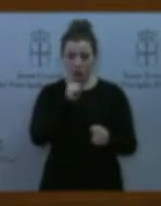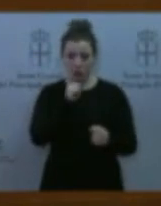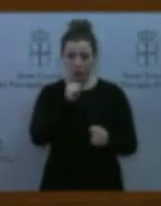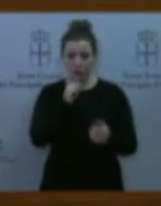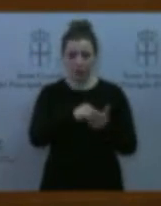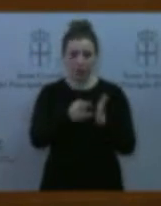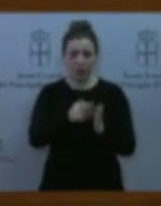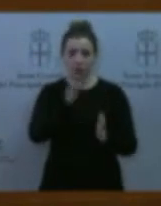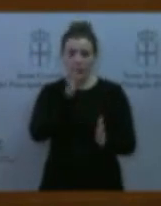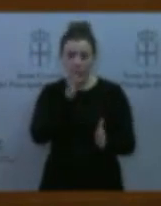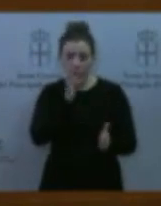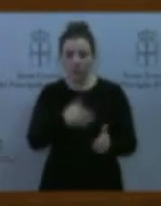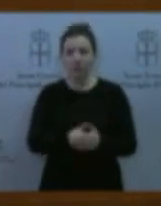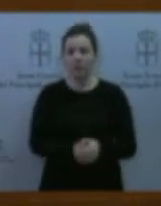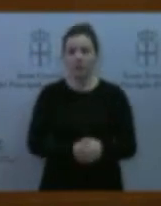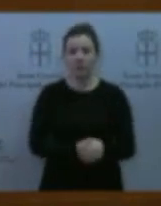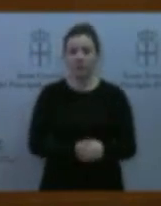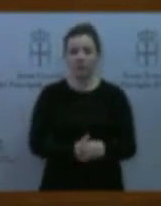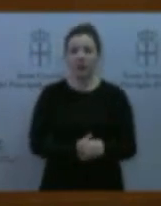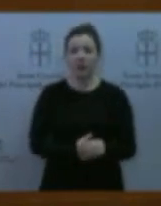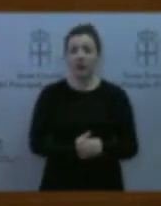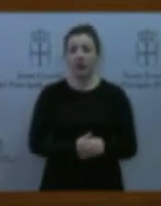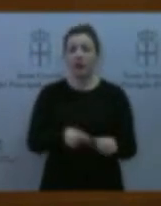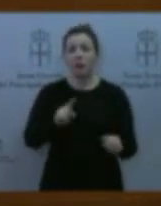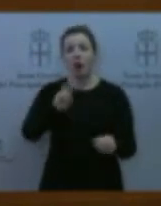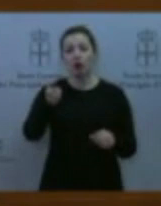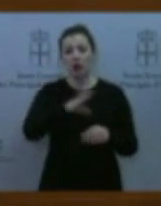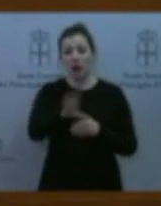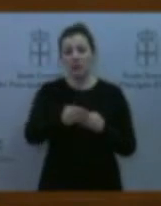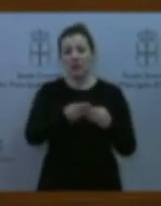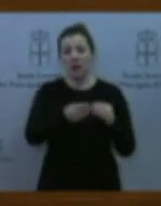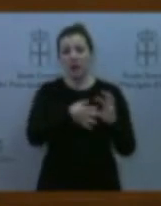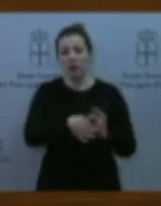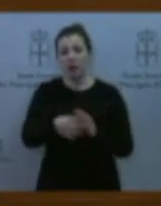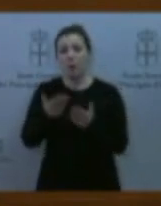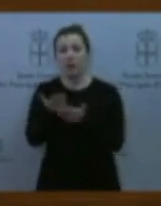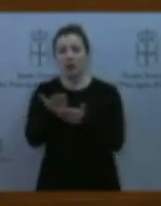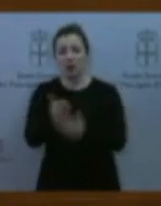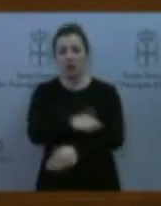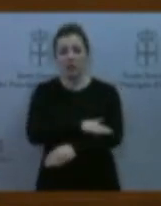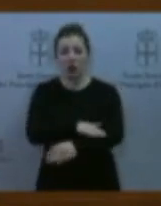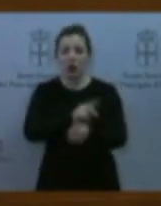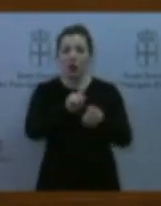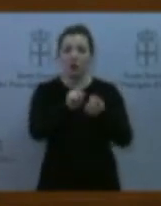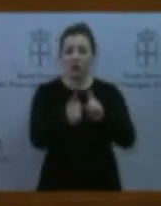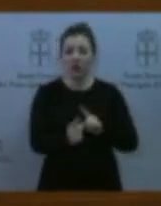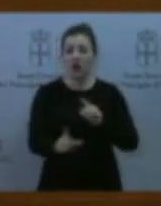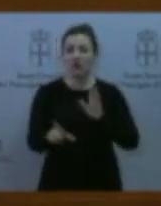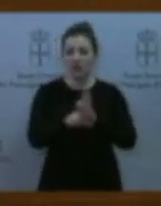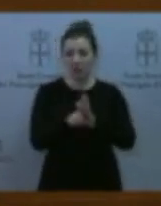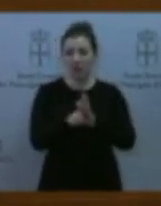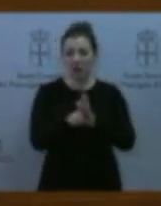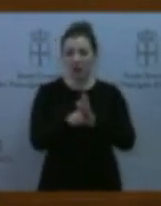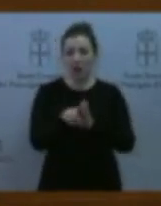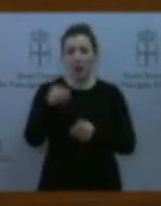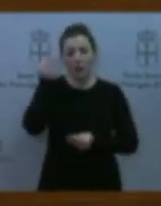otra enmienda en lo que tenía que ver con la petición al Estado de las modificaciones legales oportunas. Consideramos que es